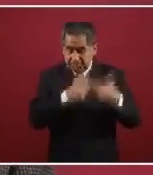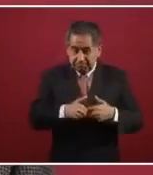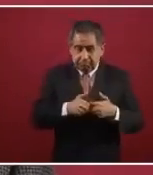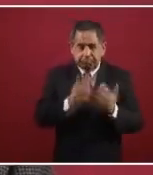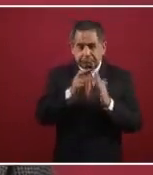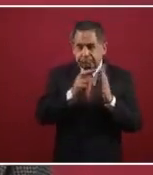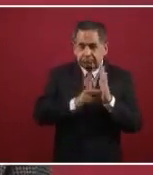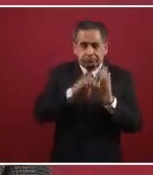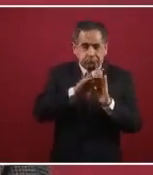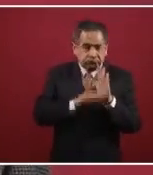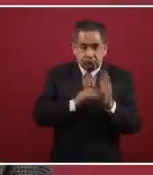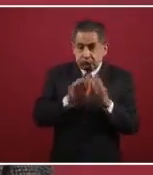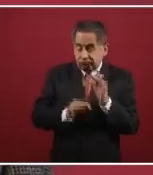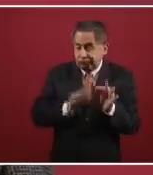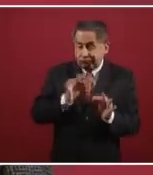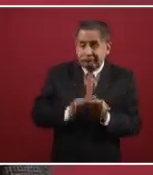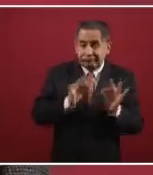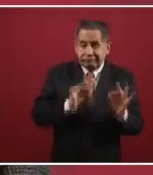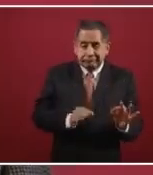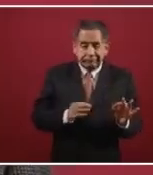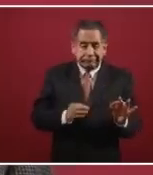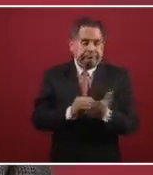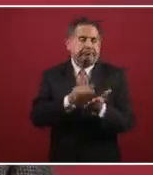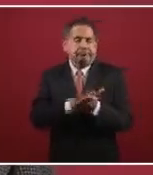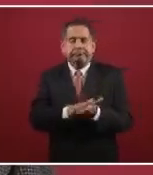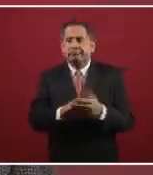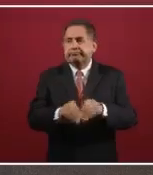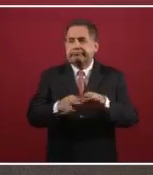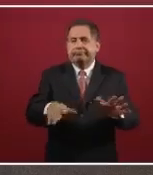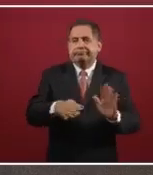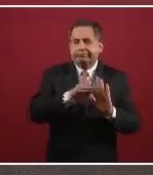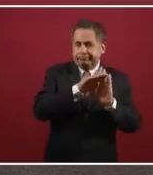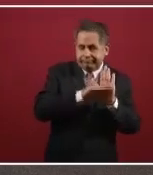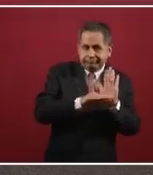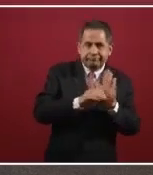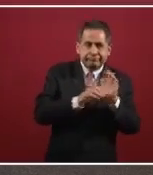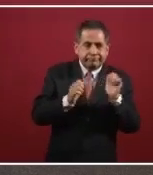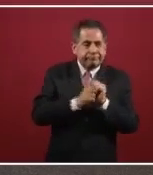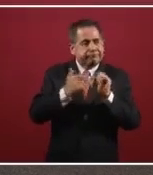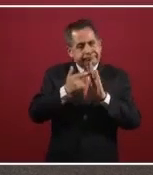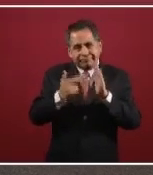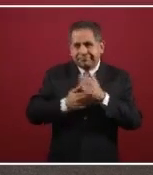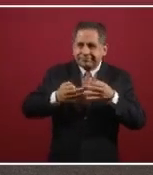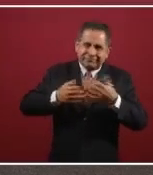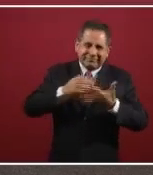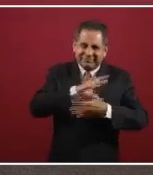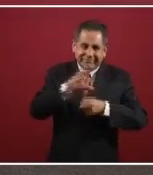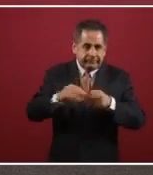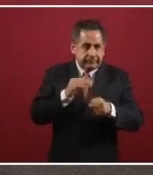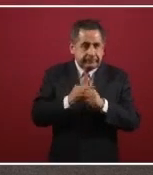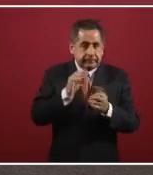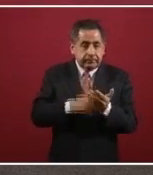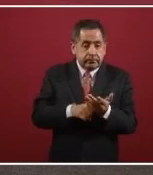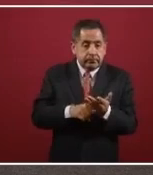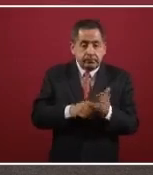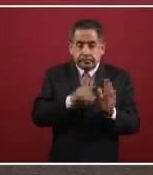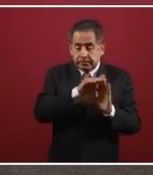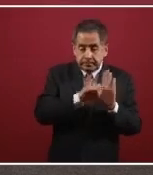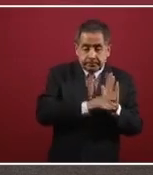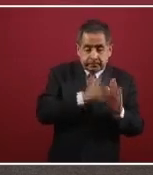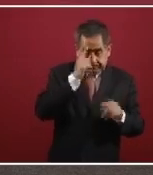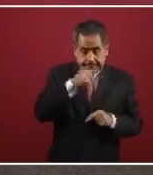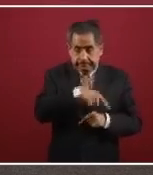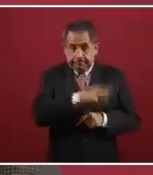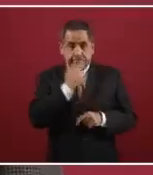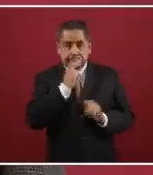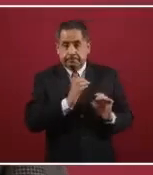no solamente técnicas o jurídicas adecuadas, con los protocolos adecuados, sino en condiciones de seguridad para